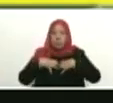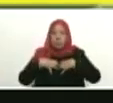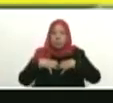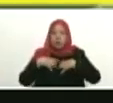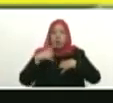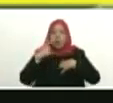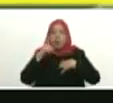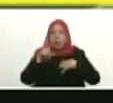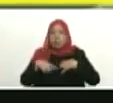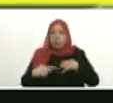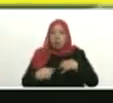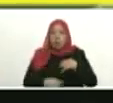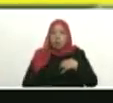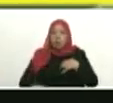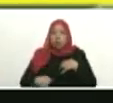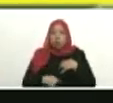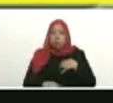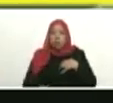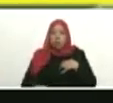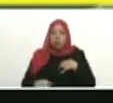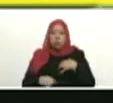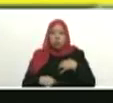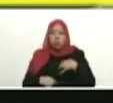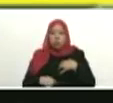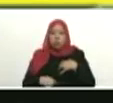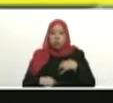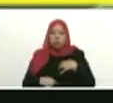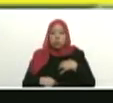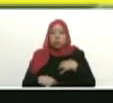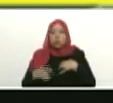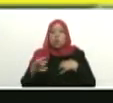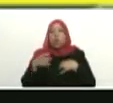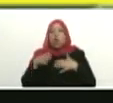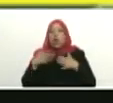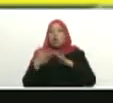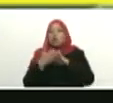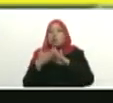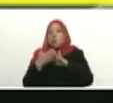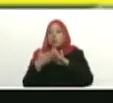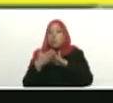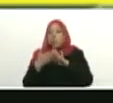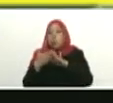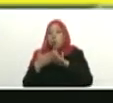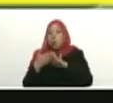estómago. ¿Cuál era la solución? Crear